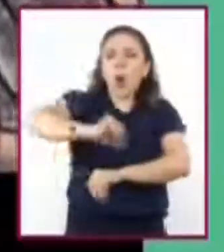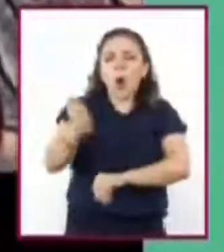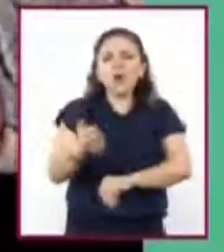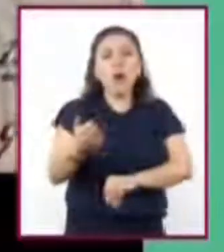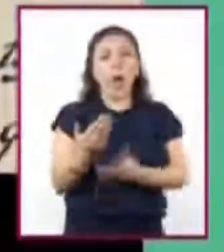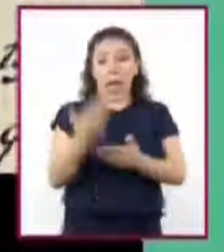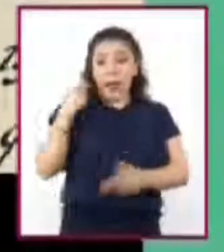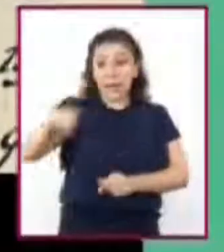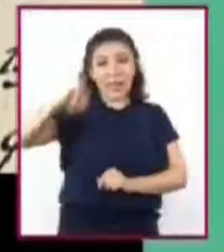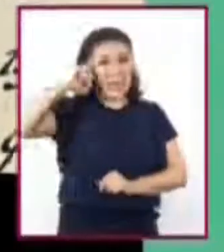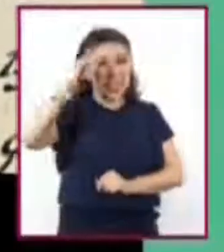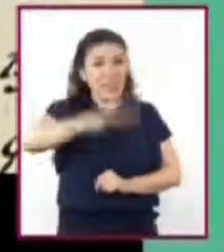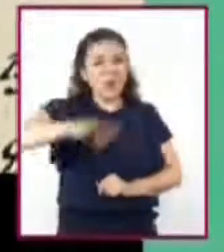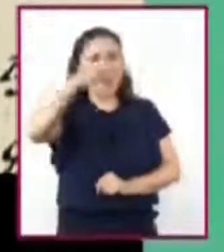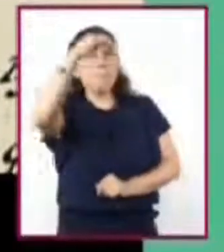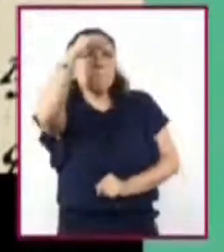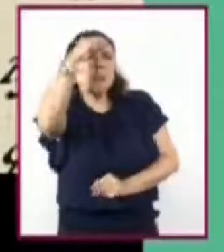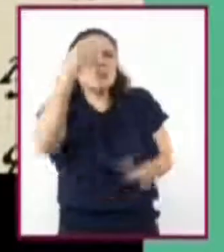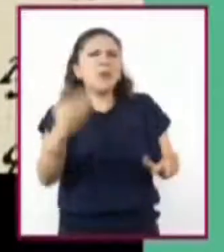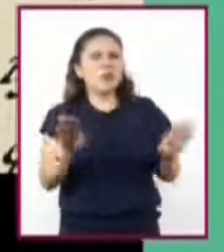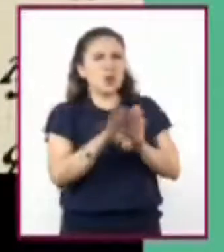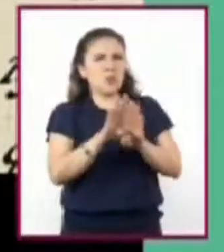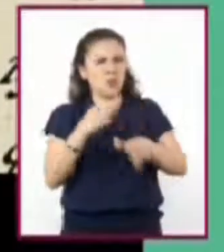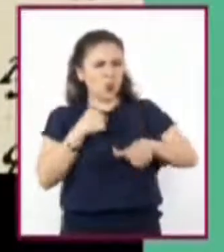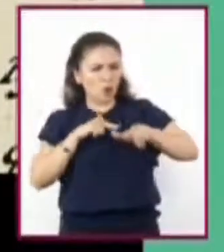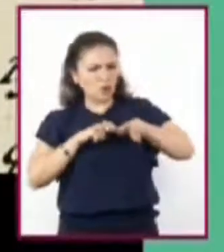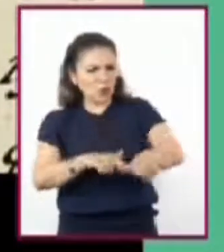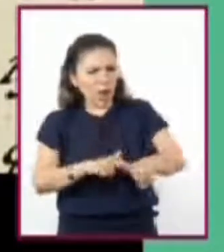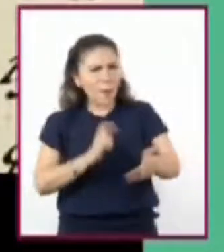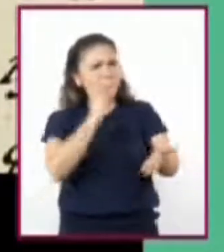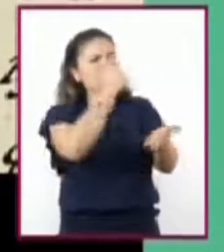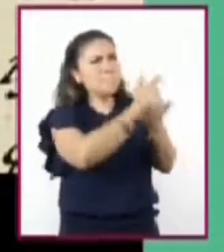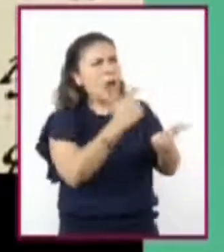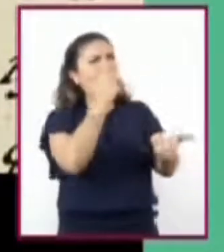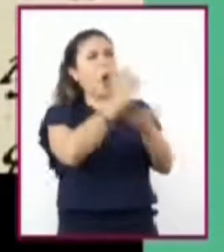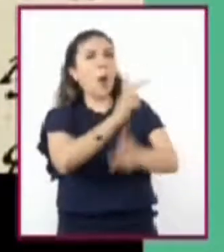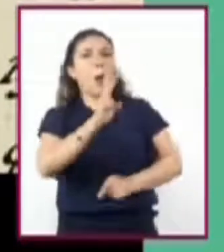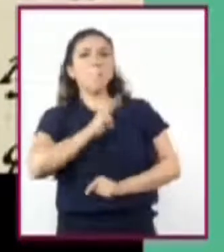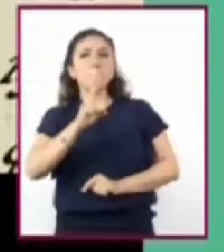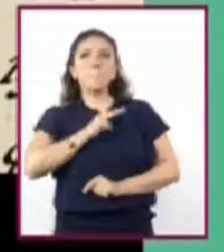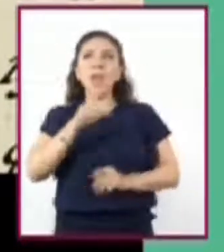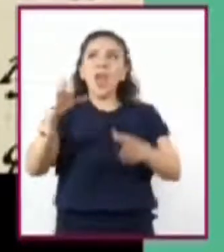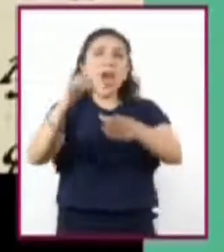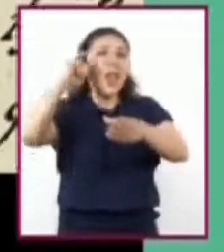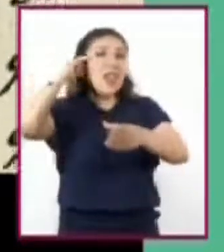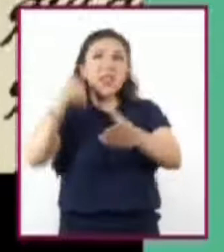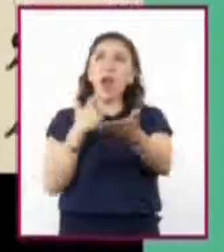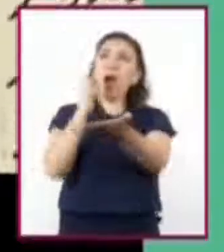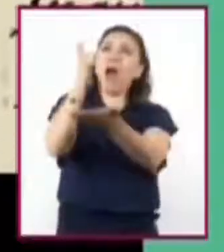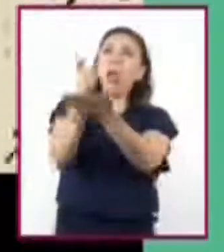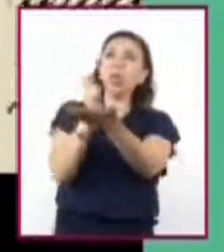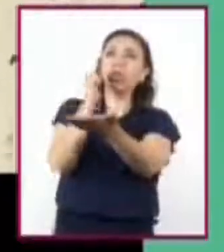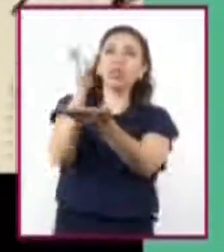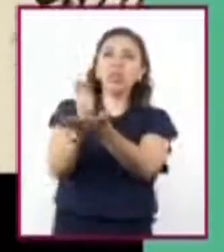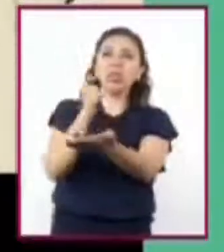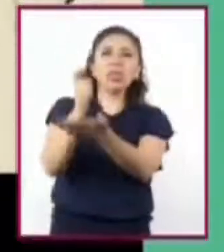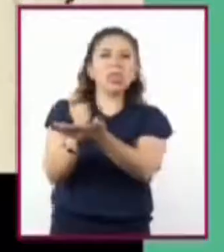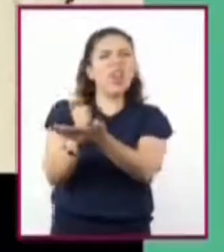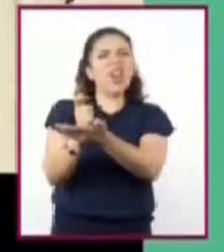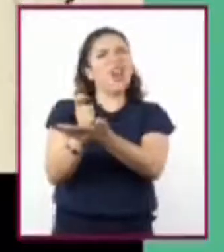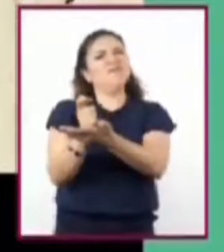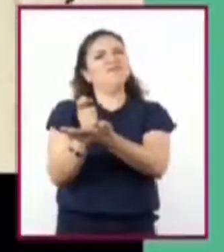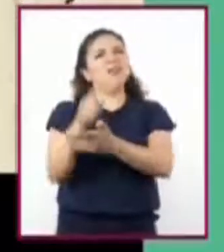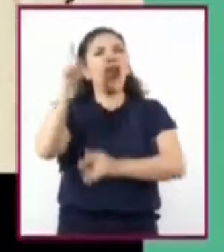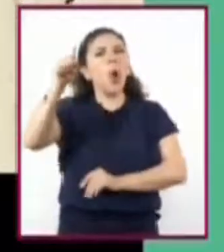primer momento, en lugar de seguir tributando a sus propios señores y